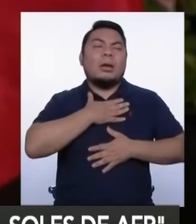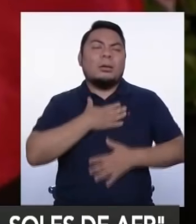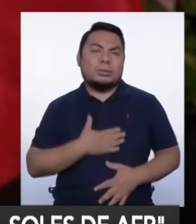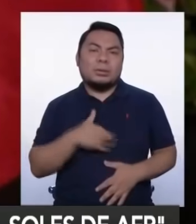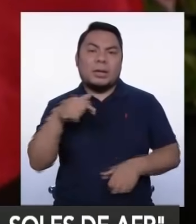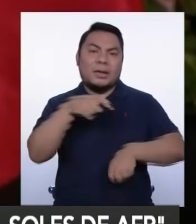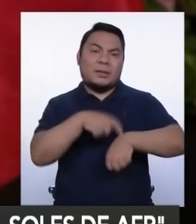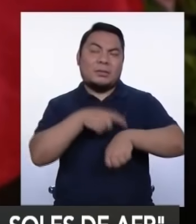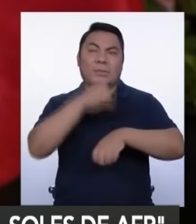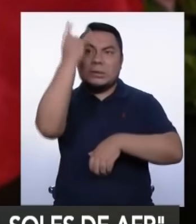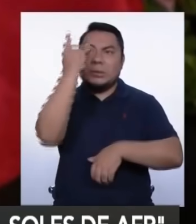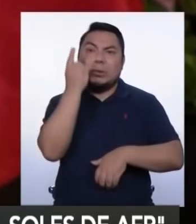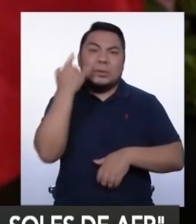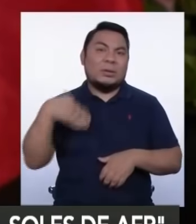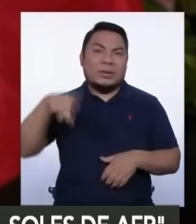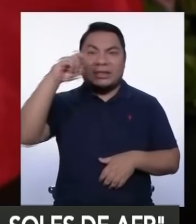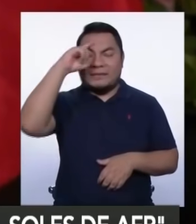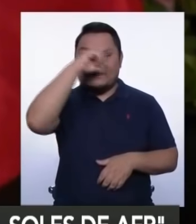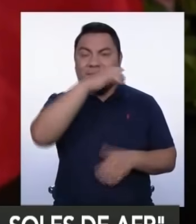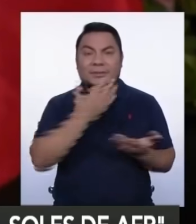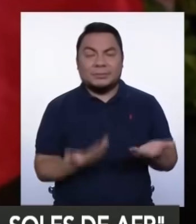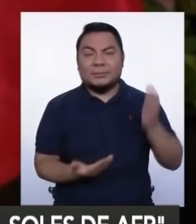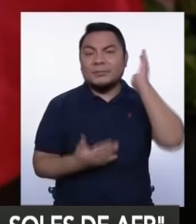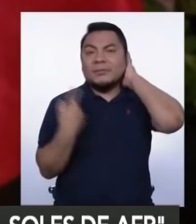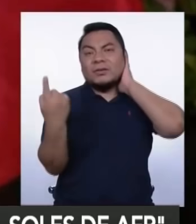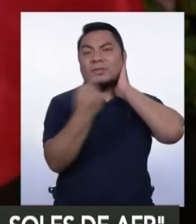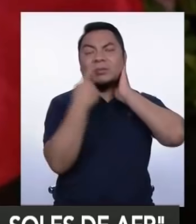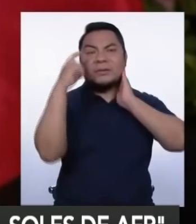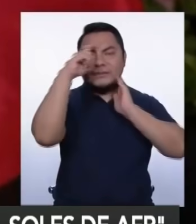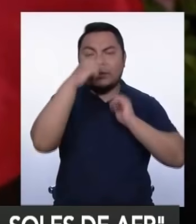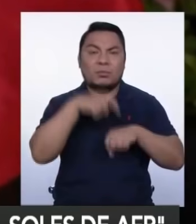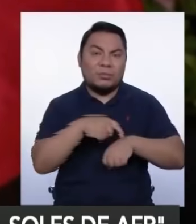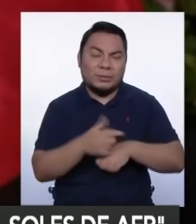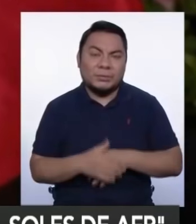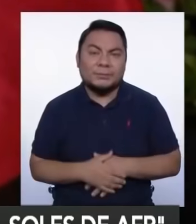este momento difícil por la cual todos estamos pensando. Manifestar